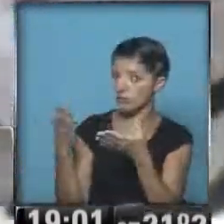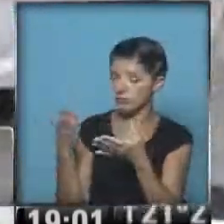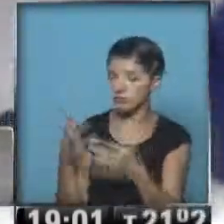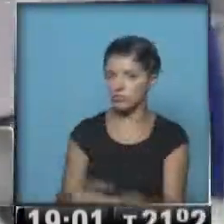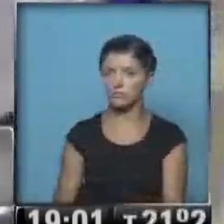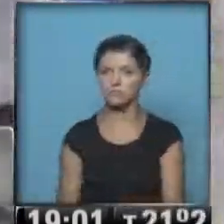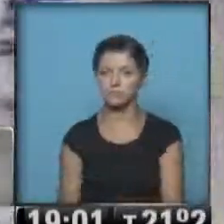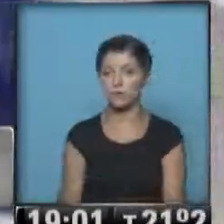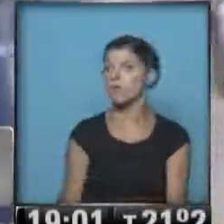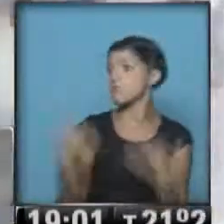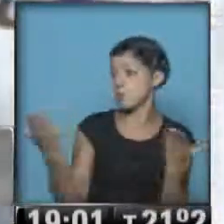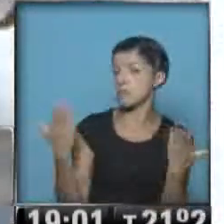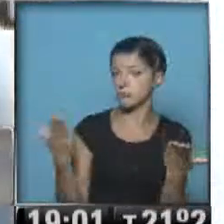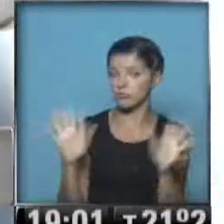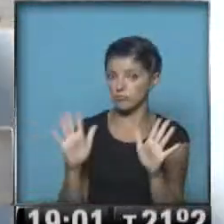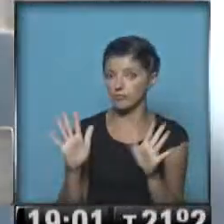Bueno, Colombí,